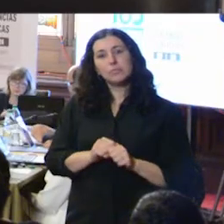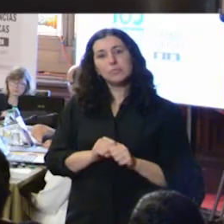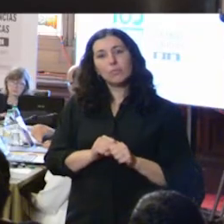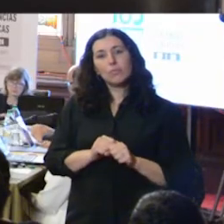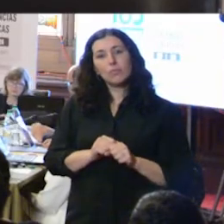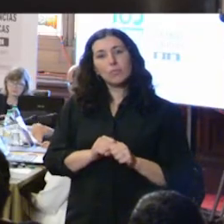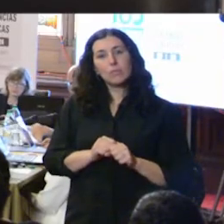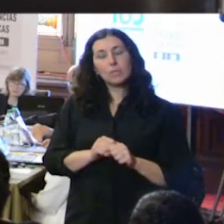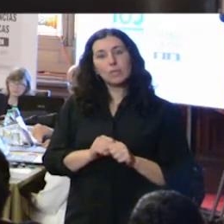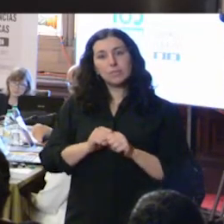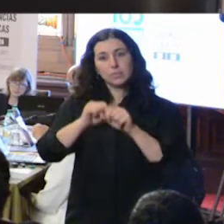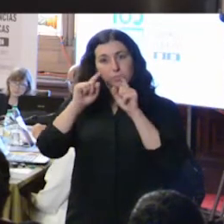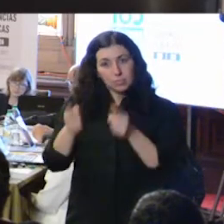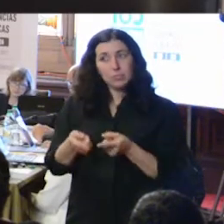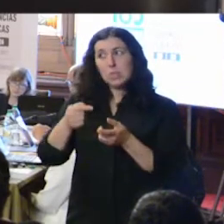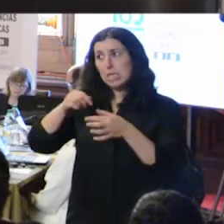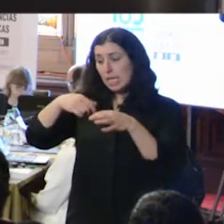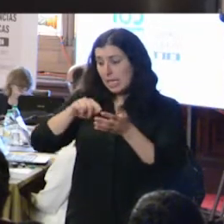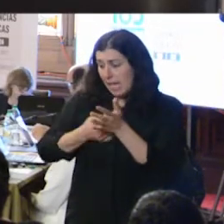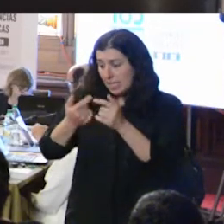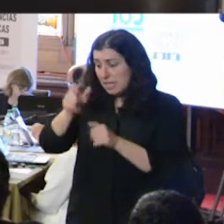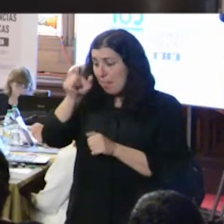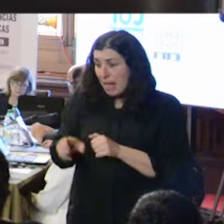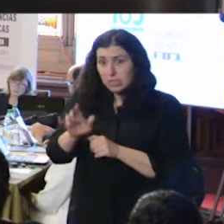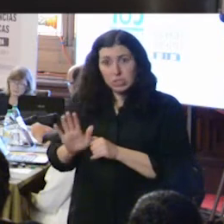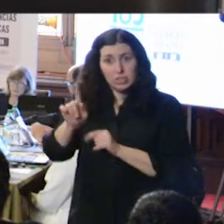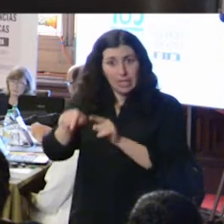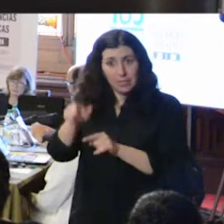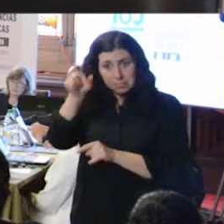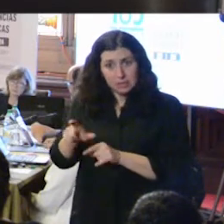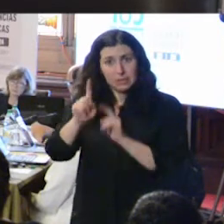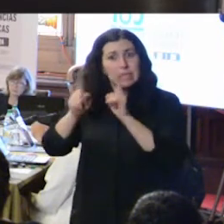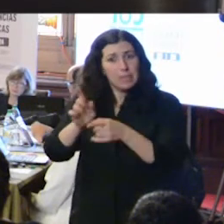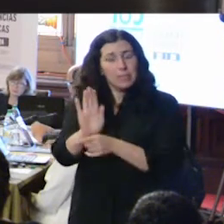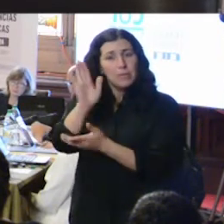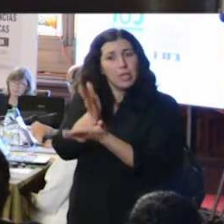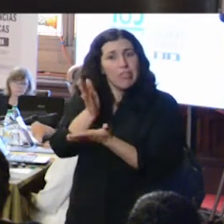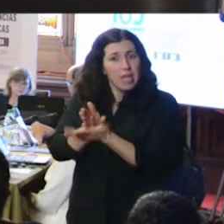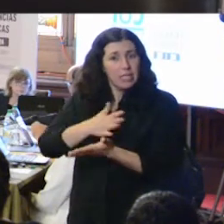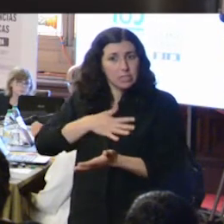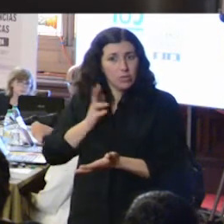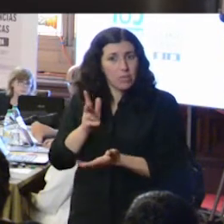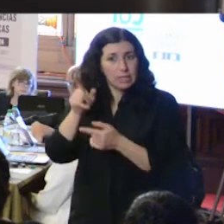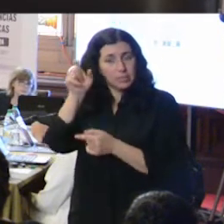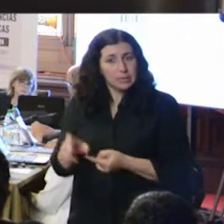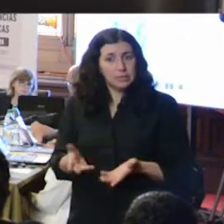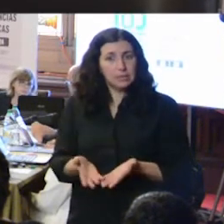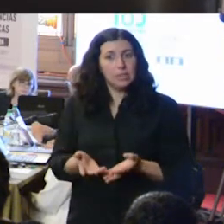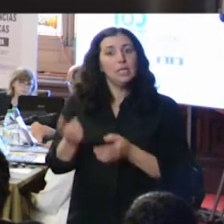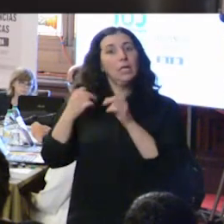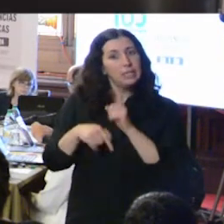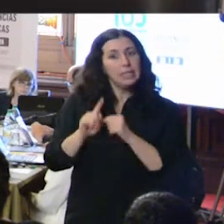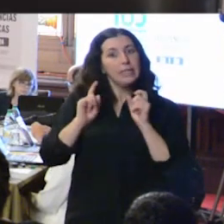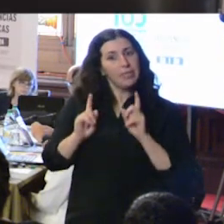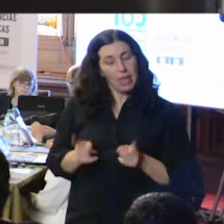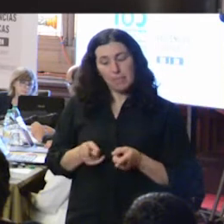y de su derecho a defender los derechos humanos. Y que también pues brindar